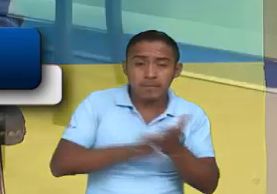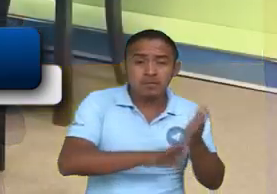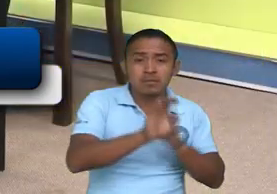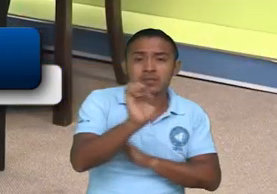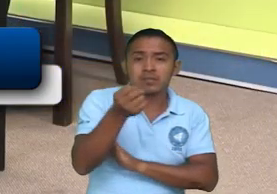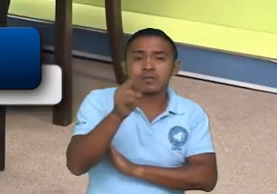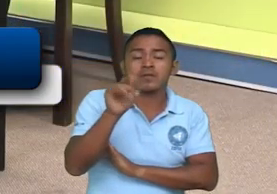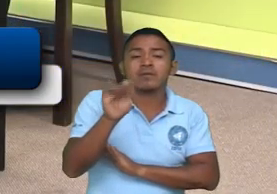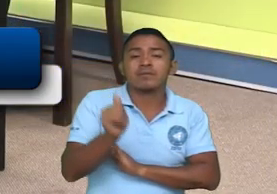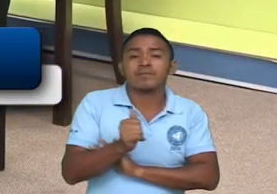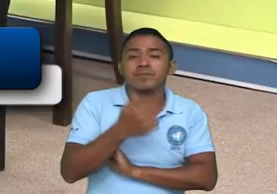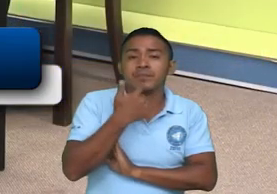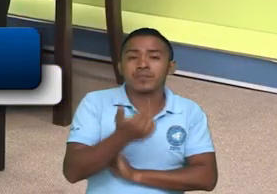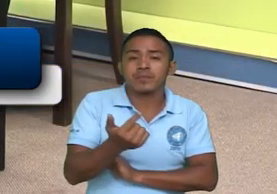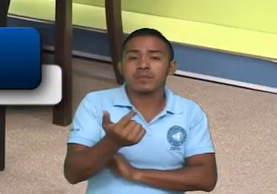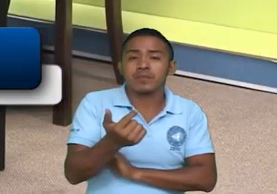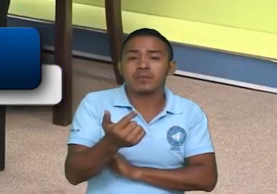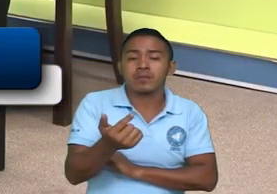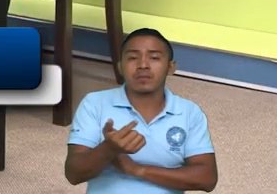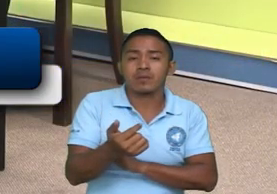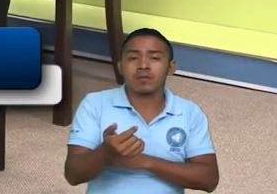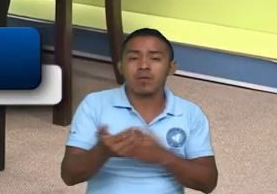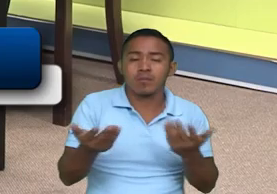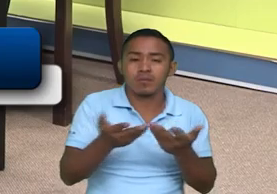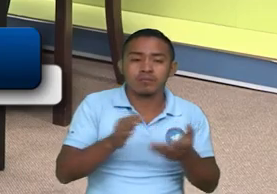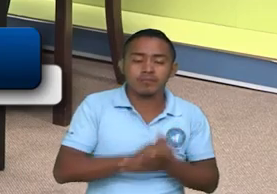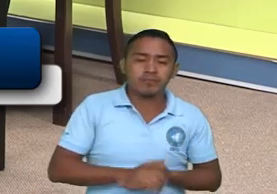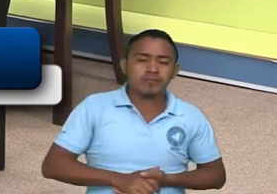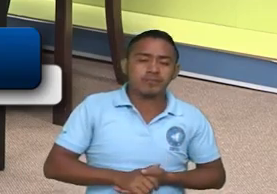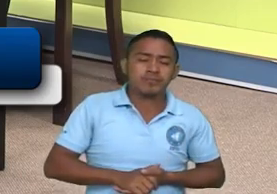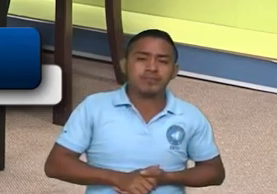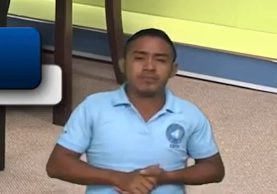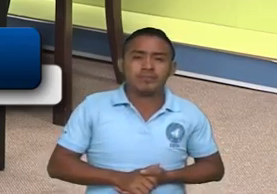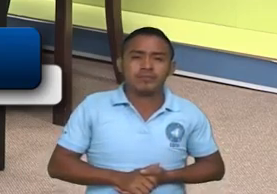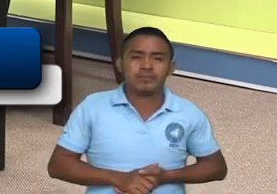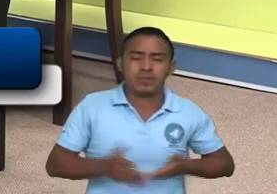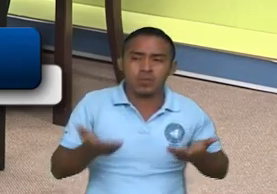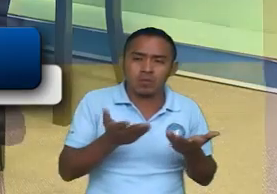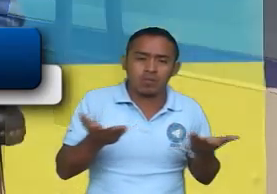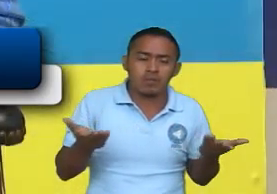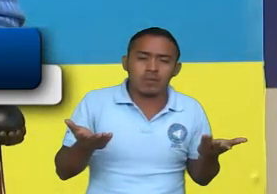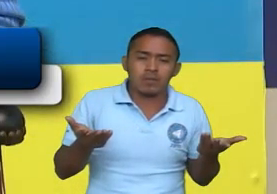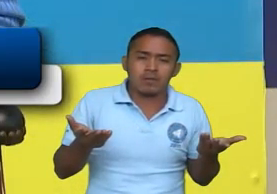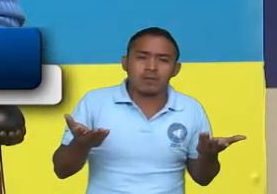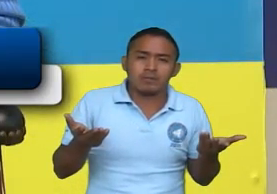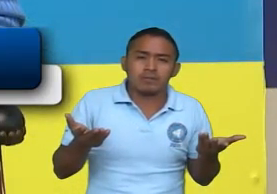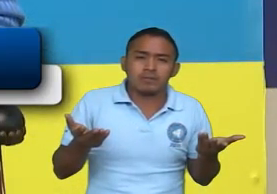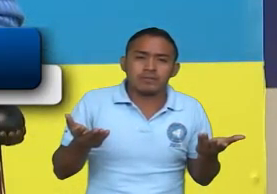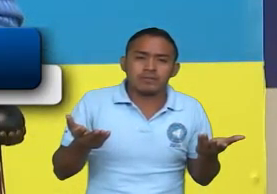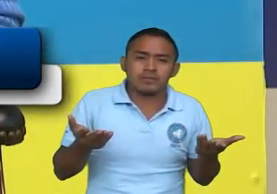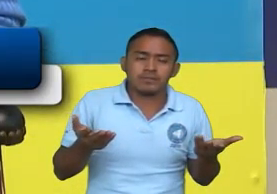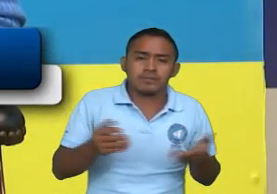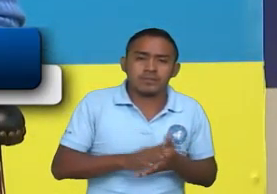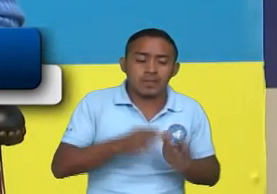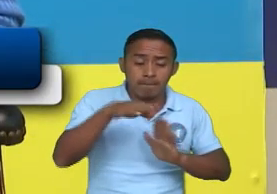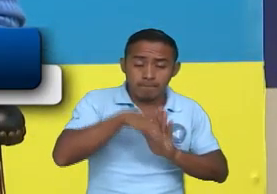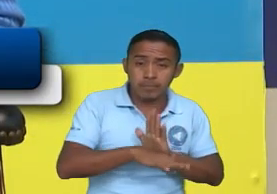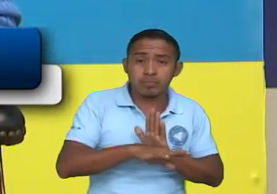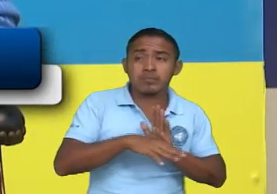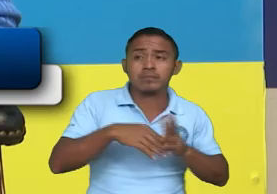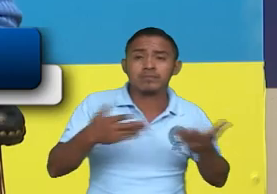drogas. Ah, bueno, qué interesante. Hay un aspecto que usted mencionaba también que podía ser positivo para el bebé